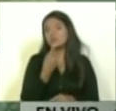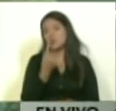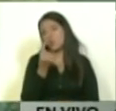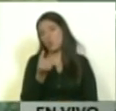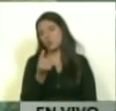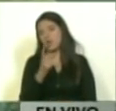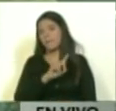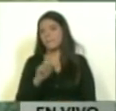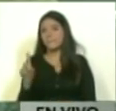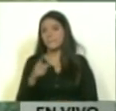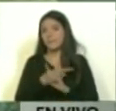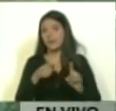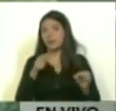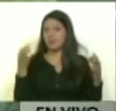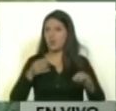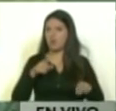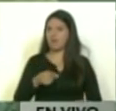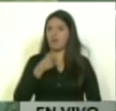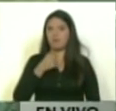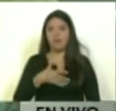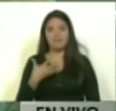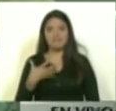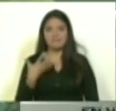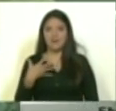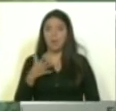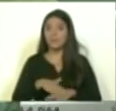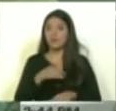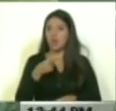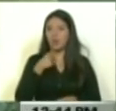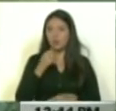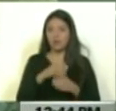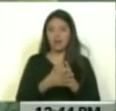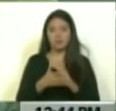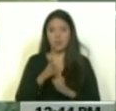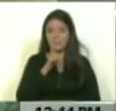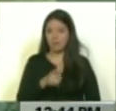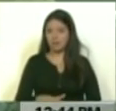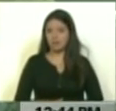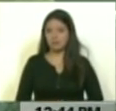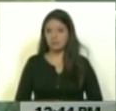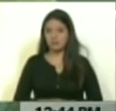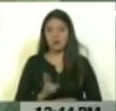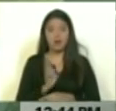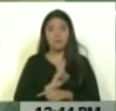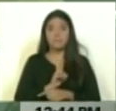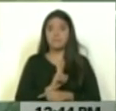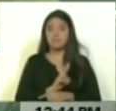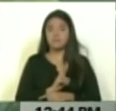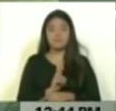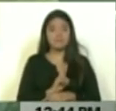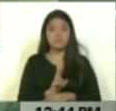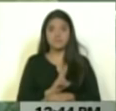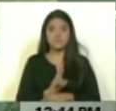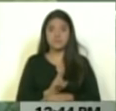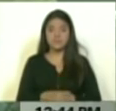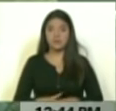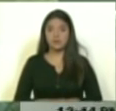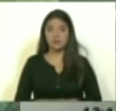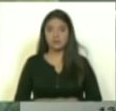pero gozaría, ¿no? Porque ellos gozan con su maldad, ¿no? Ahí mismo salieron inmediatamente, mira,